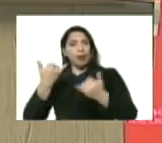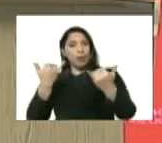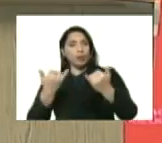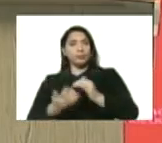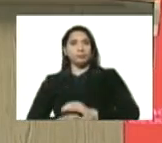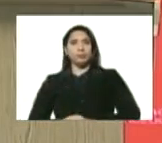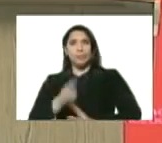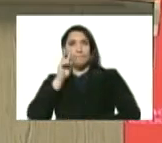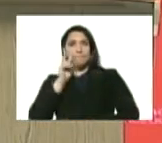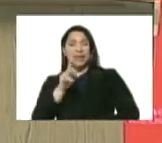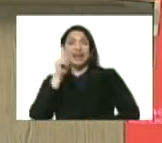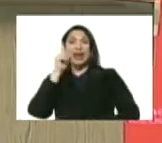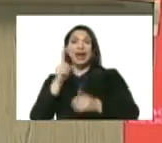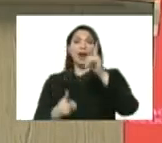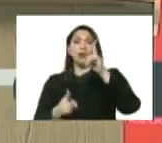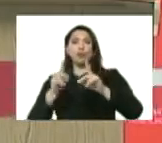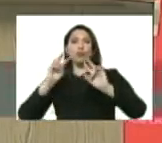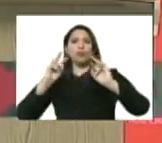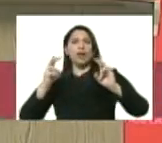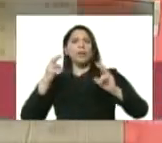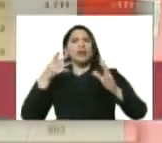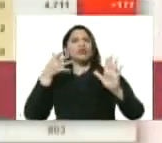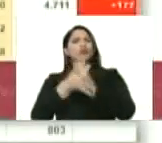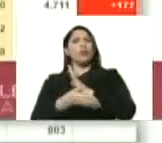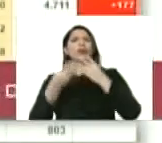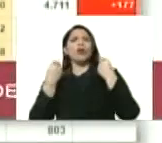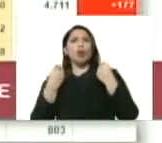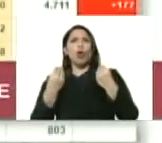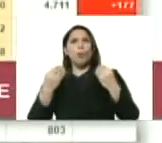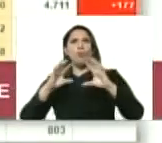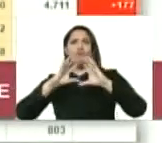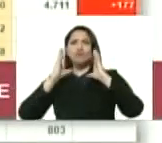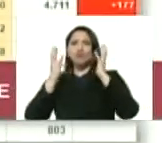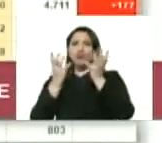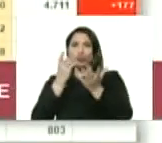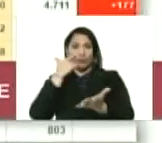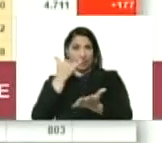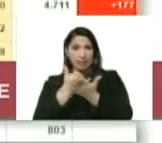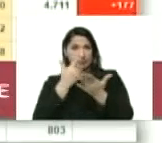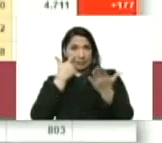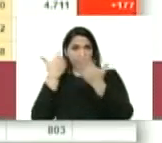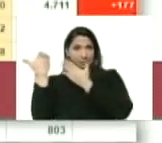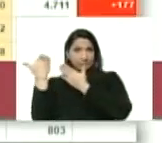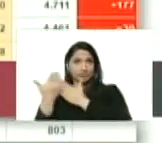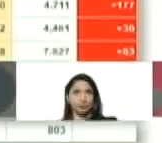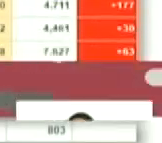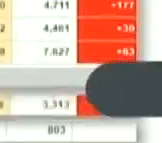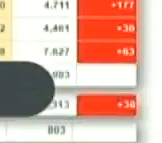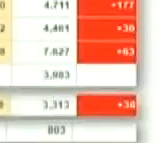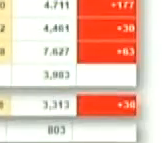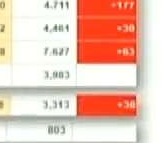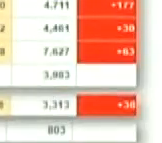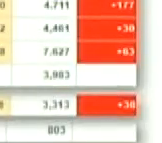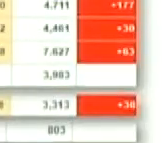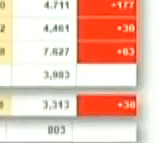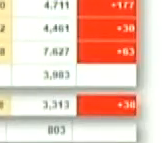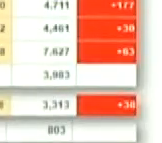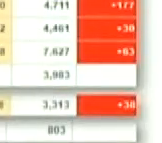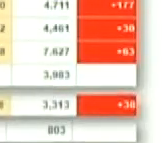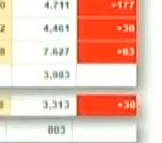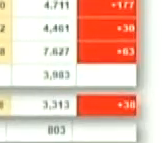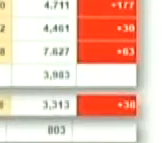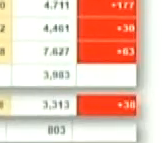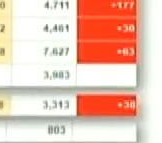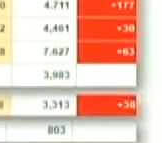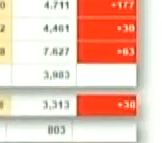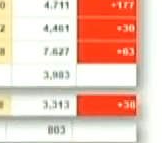ver algunos temas sobre cómo está el mundo. Fíjense ustedes, ya el mundo va camino a 6 millones